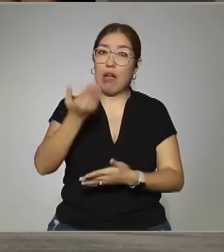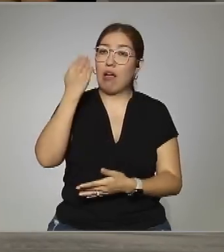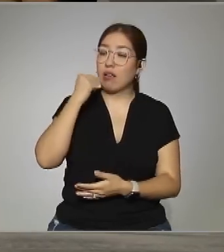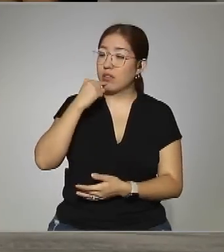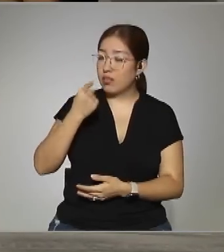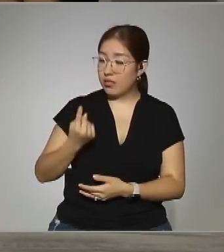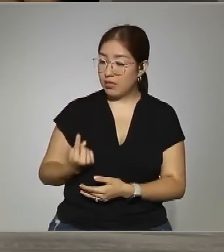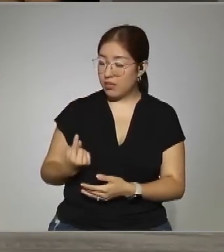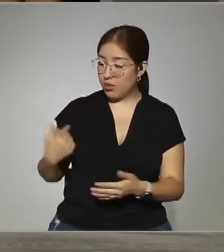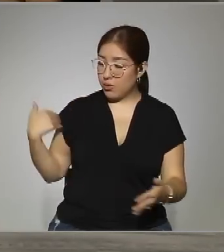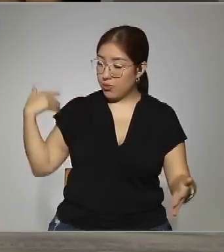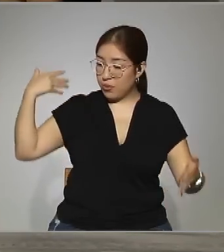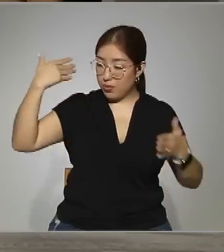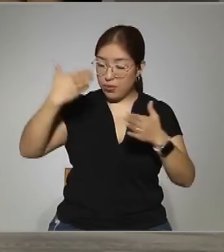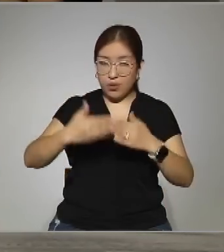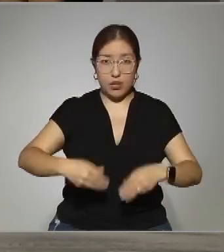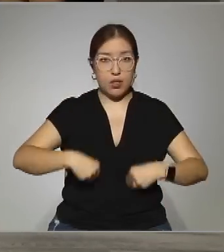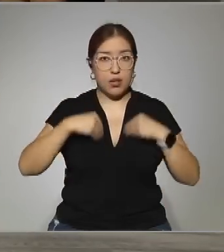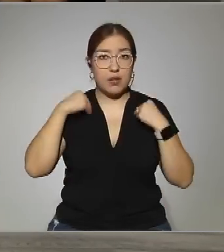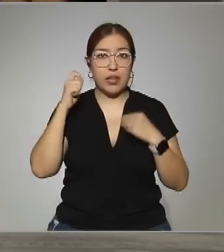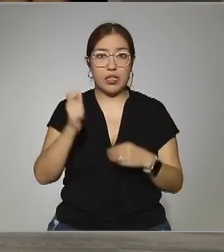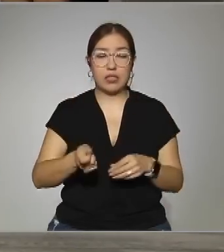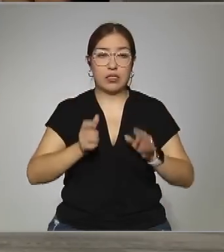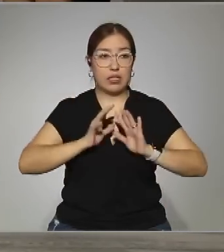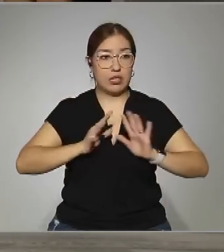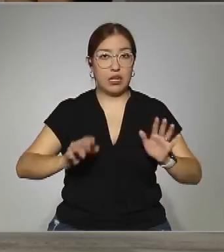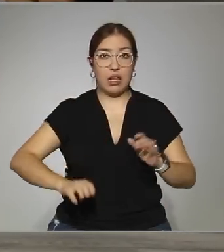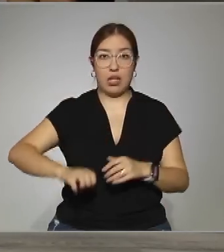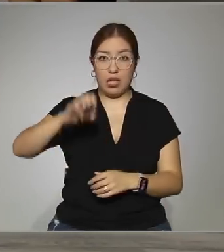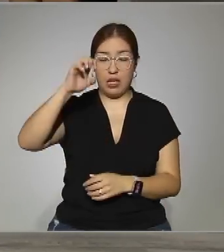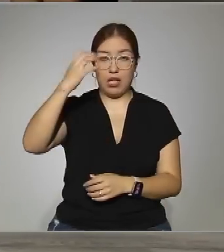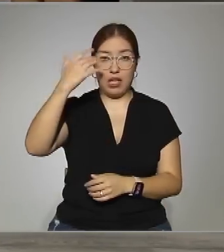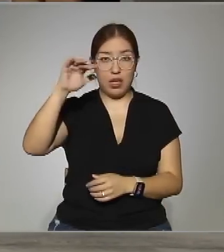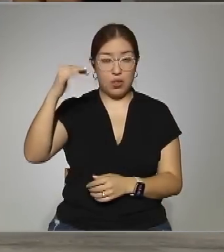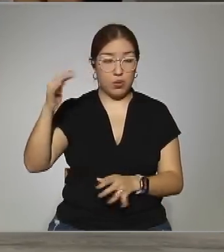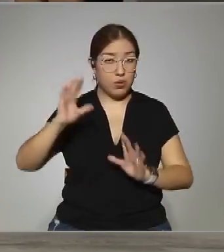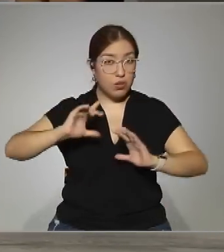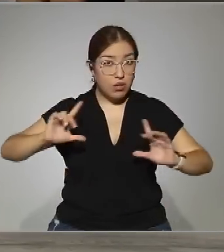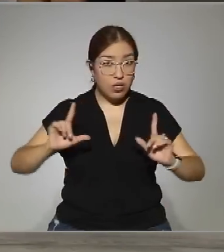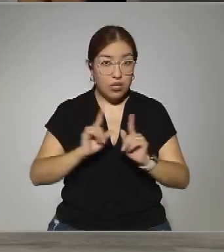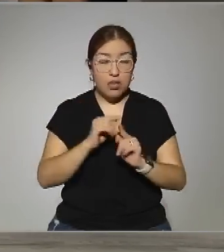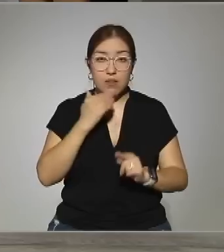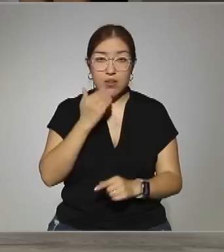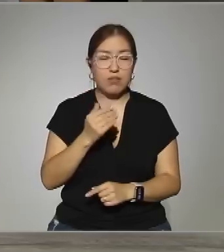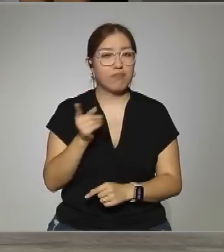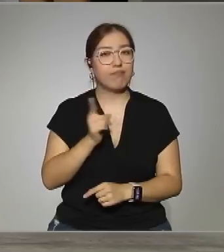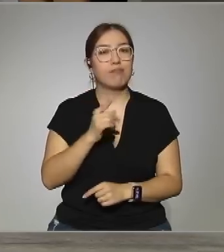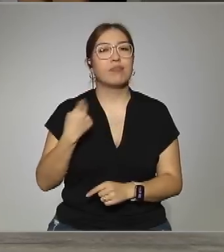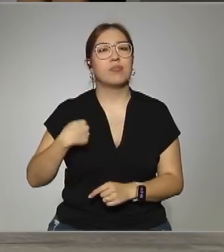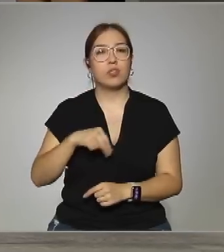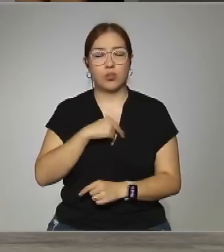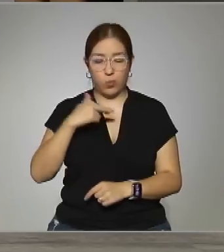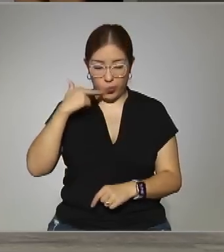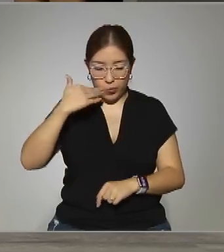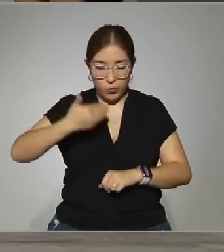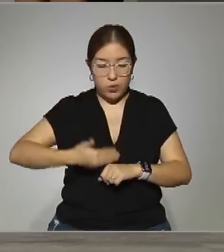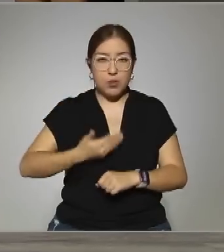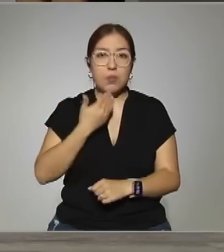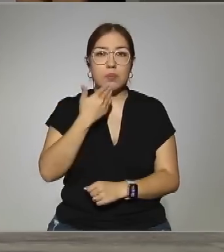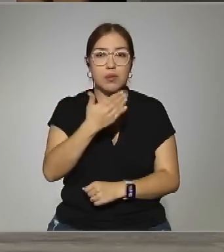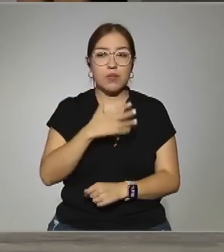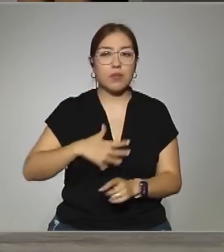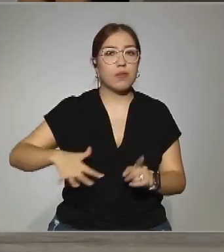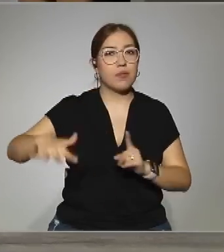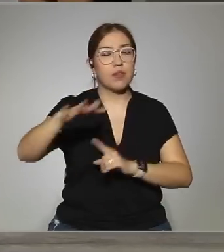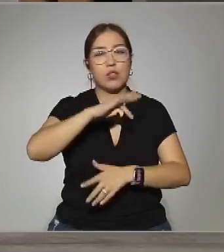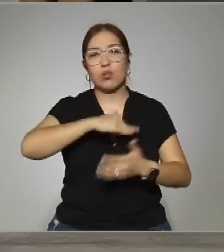infancia no es algo que determine nuestra edad adulta, ¿no? Nosotros podemos trabajar y somos responsables de nuestro bienestar, de todo lo